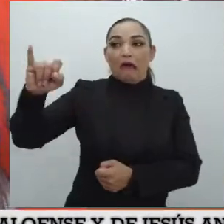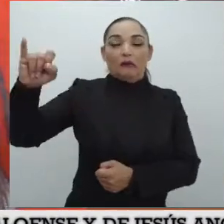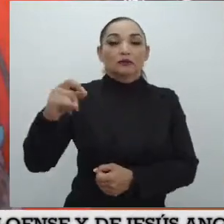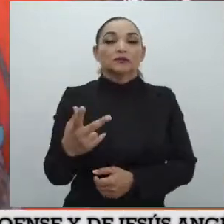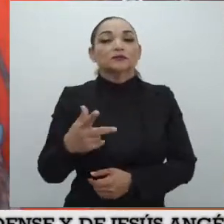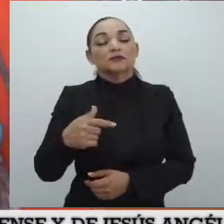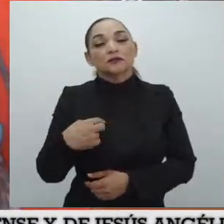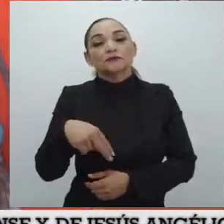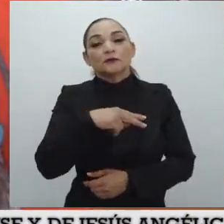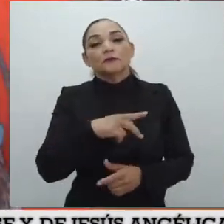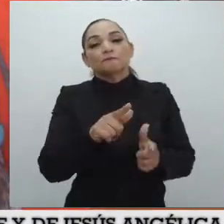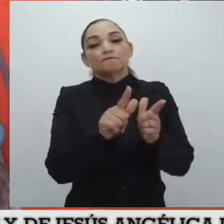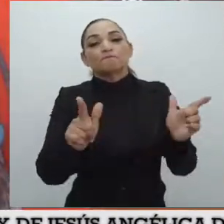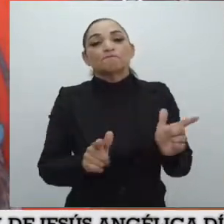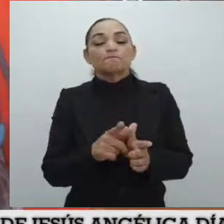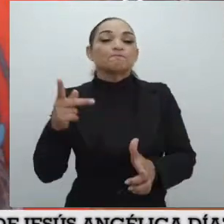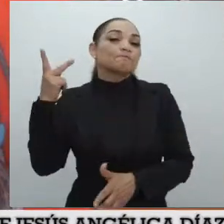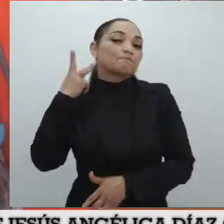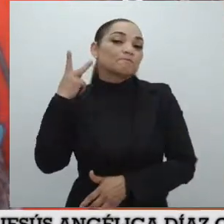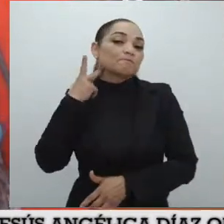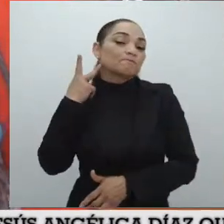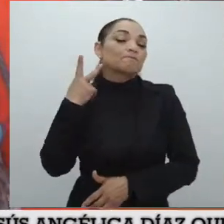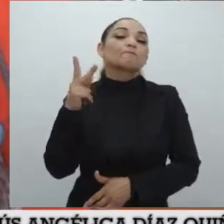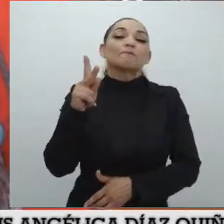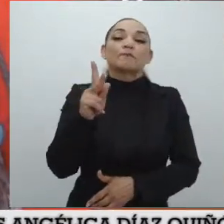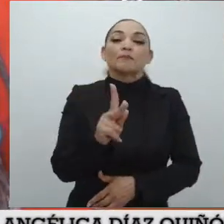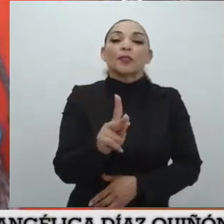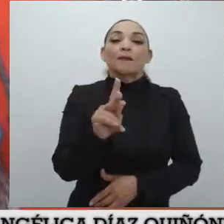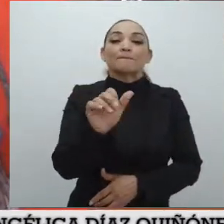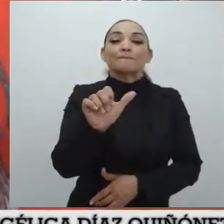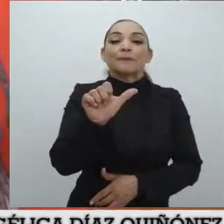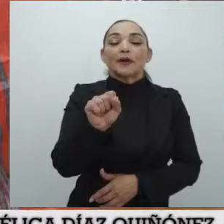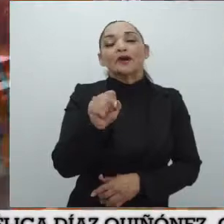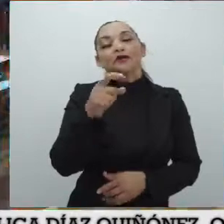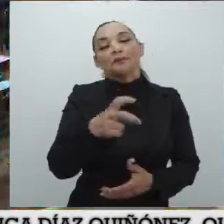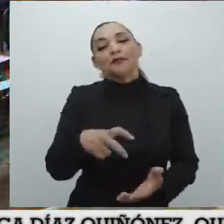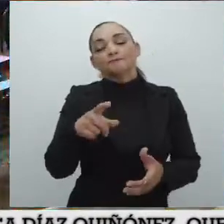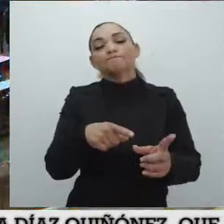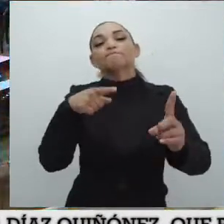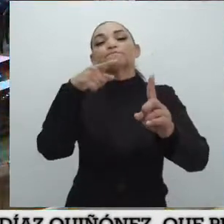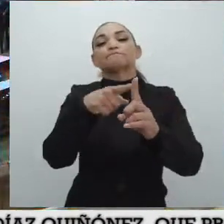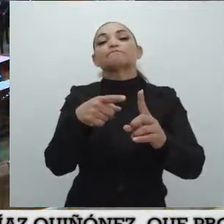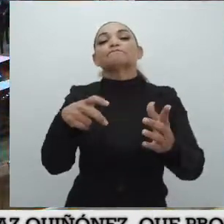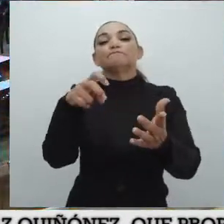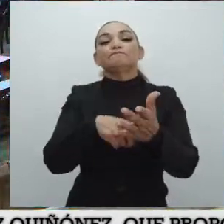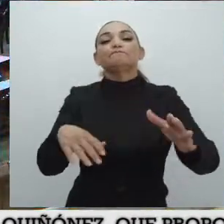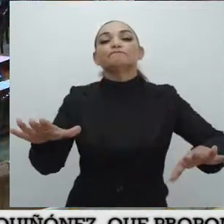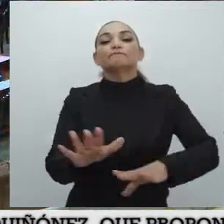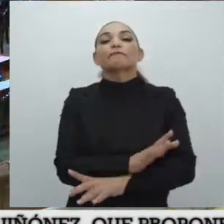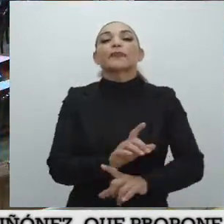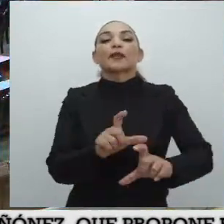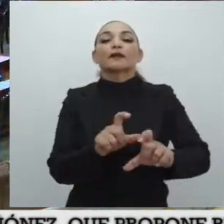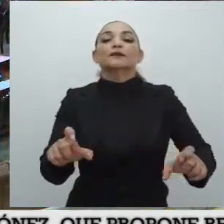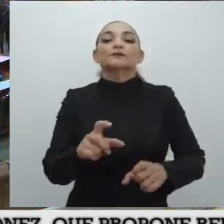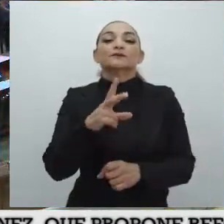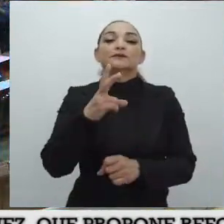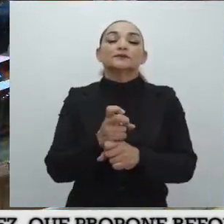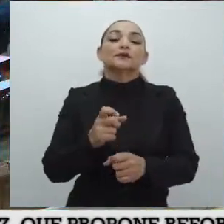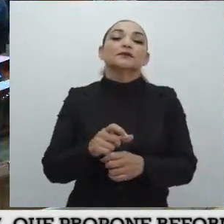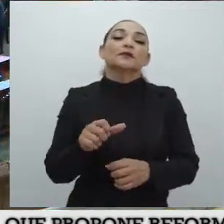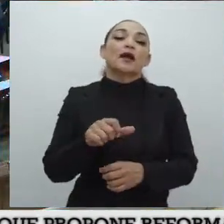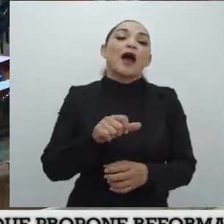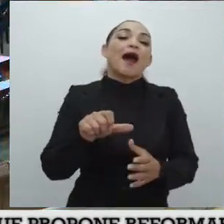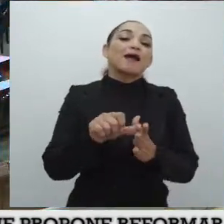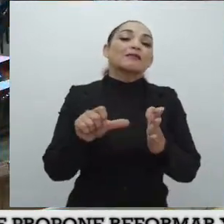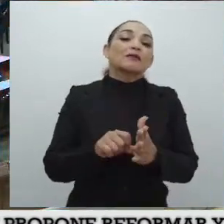Sinaloense presentamos esta iniciativa que tiene por objeto reformar el segundo párrafo del artículo 17 y adicionar las